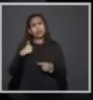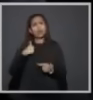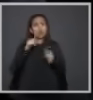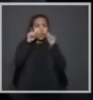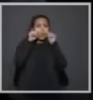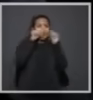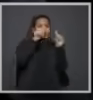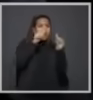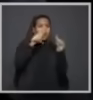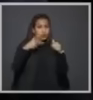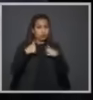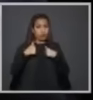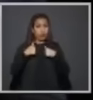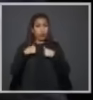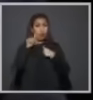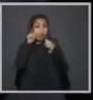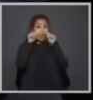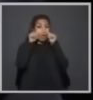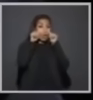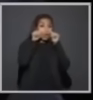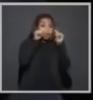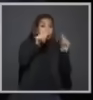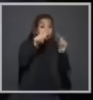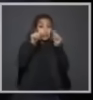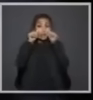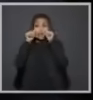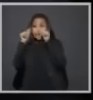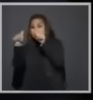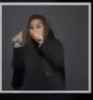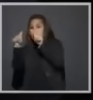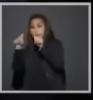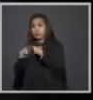personalmente de